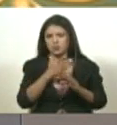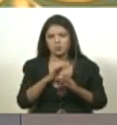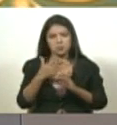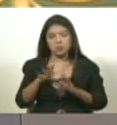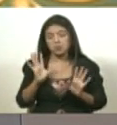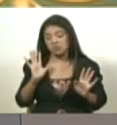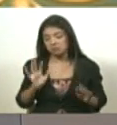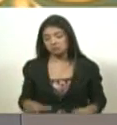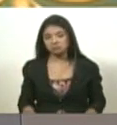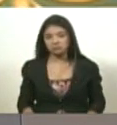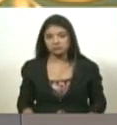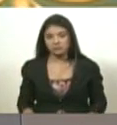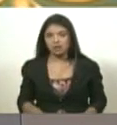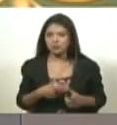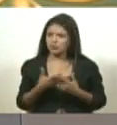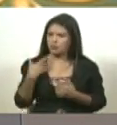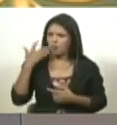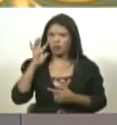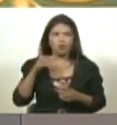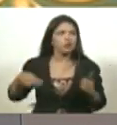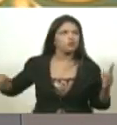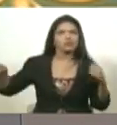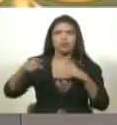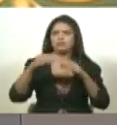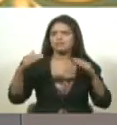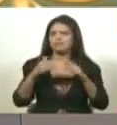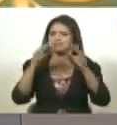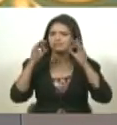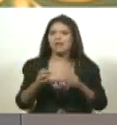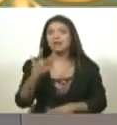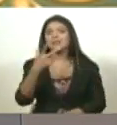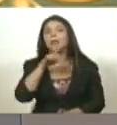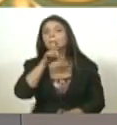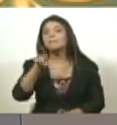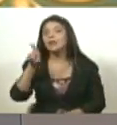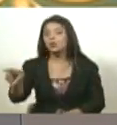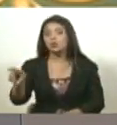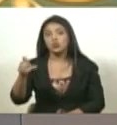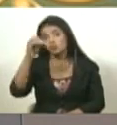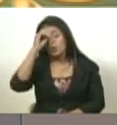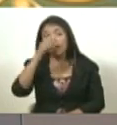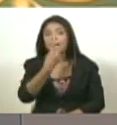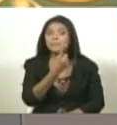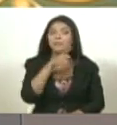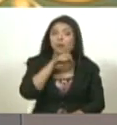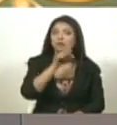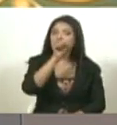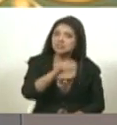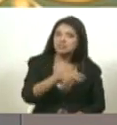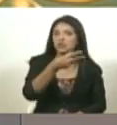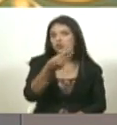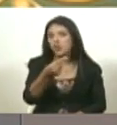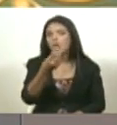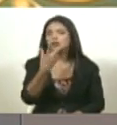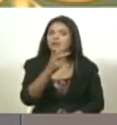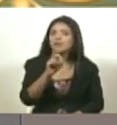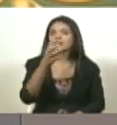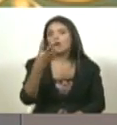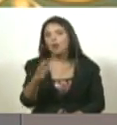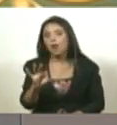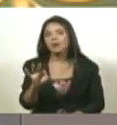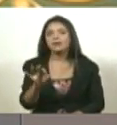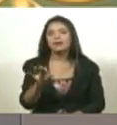aparentemente. Parece que fueron unánimes. 7 en 3 preguntas además. Nadie sabe si en la primera pregunta fue sí o no 30-40, en la segunda